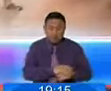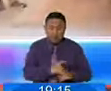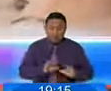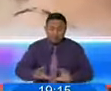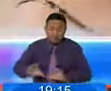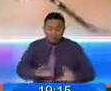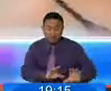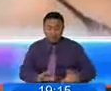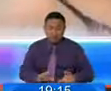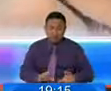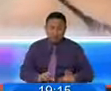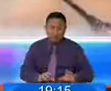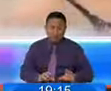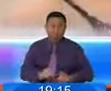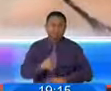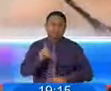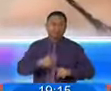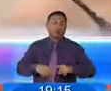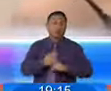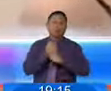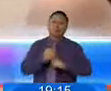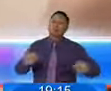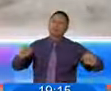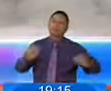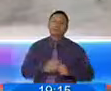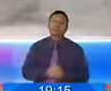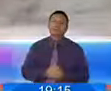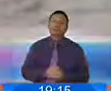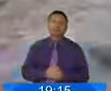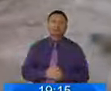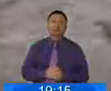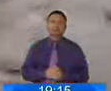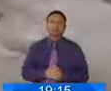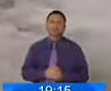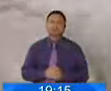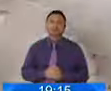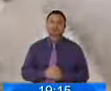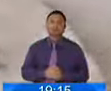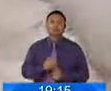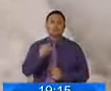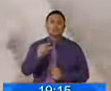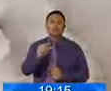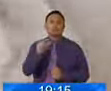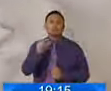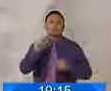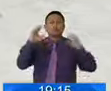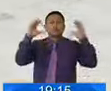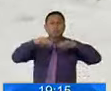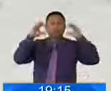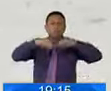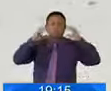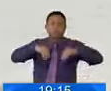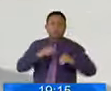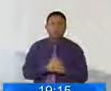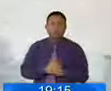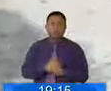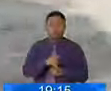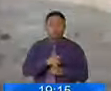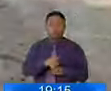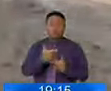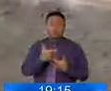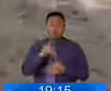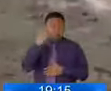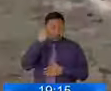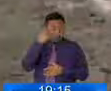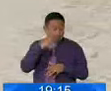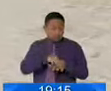cubrir, de buscar la forma de tapar, era demasiado, no había cómo. Con pocos minutos de lluvia, pareciera que un río se habría